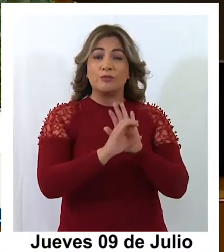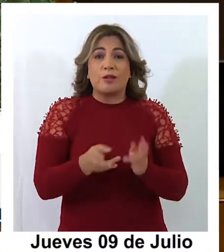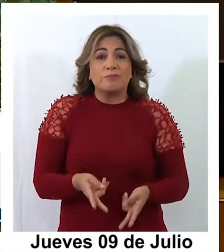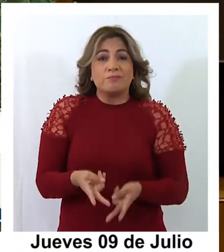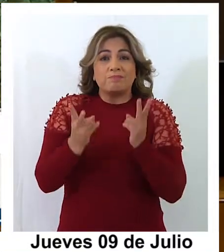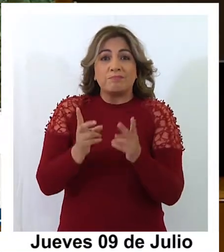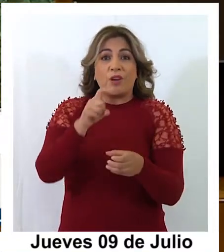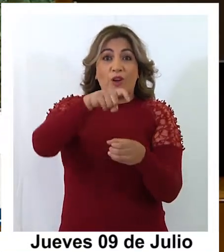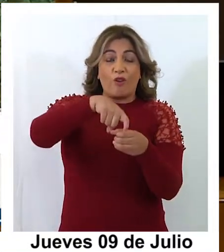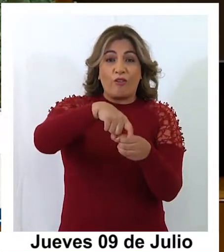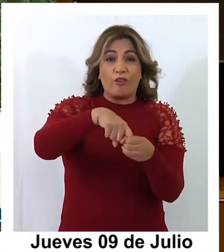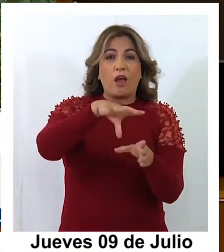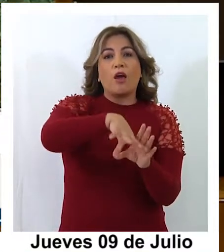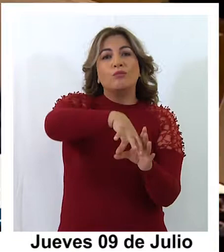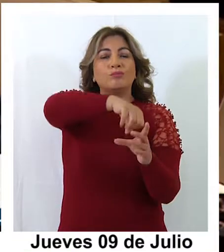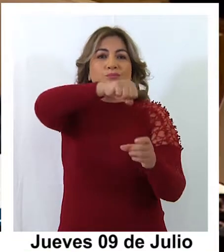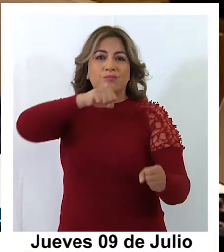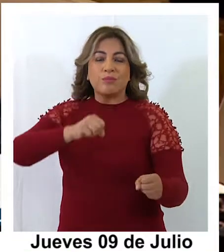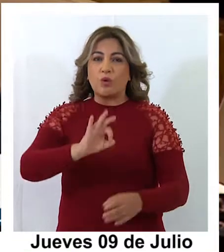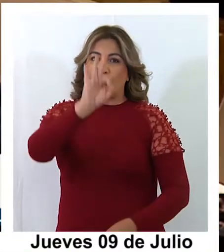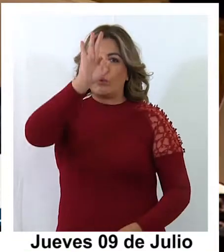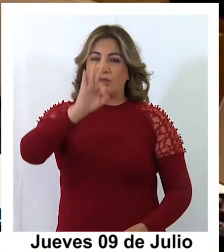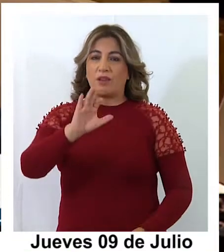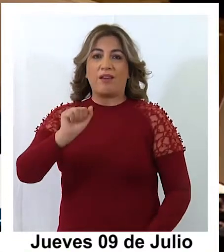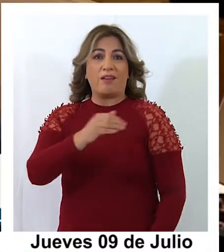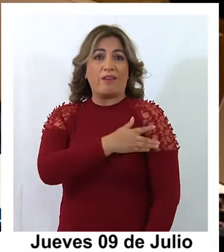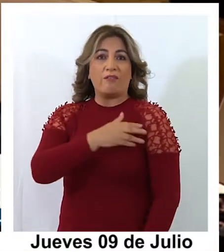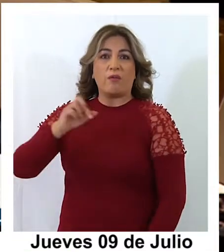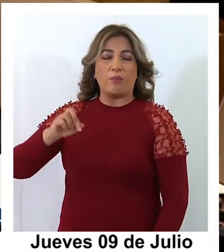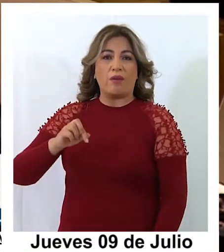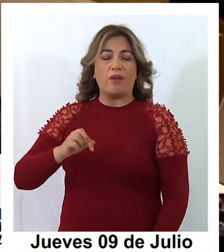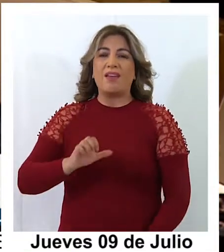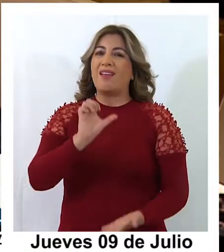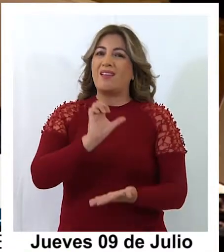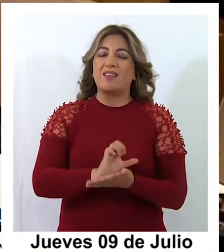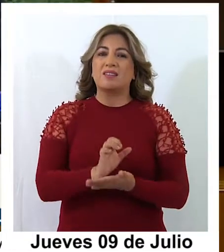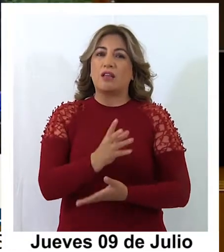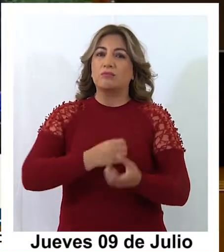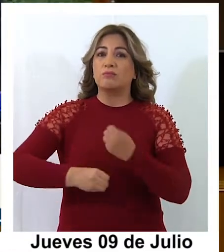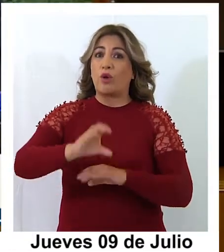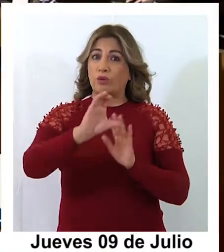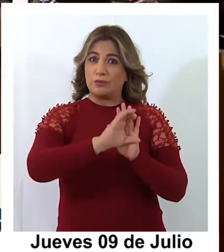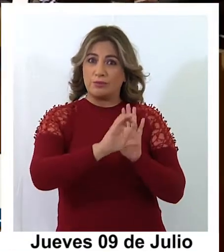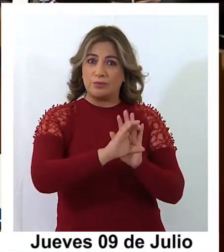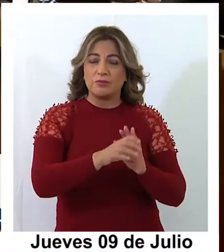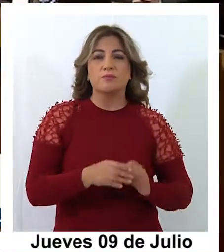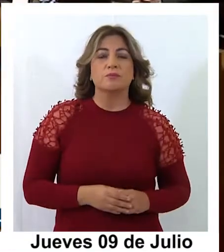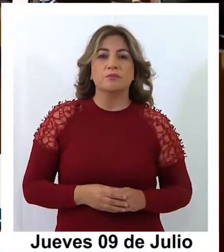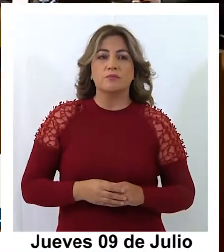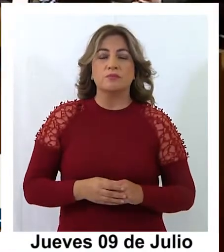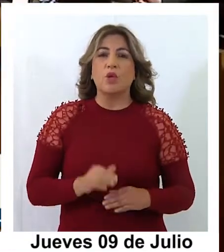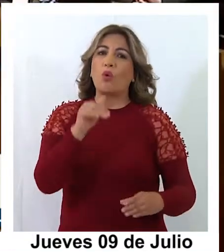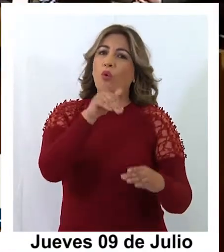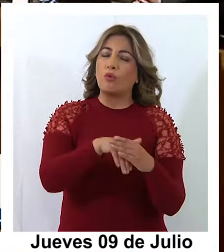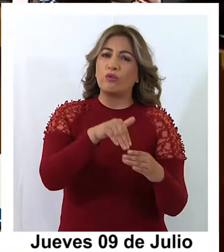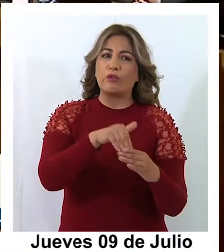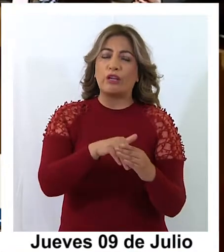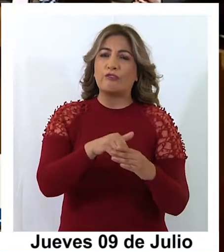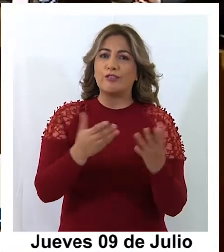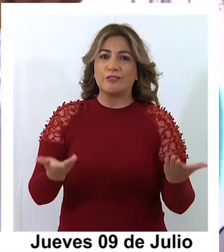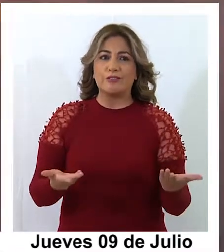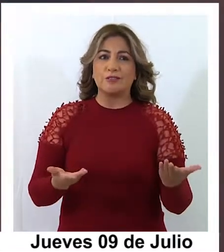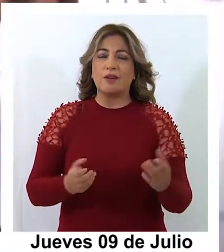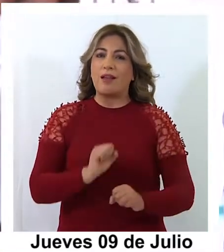permite a los afiliados retirar un porcentaje de los fondos de pensiones durante el estado de excepción constitucional. Una votación que fue